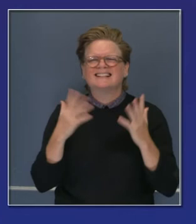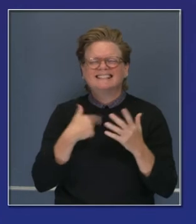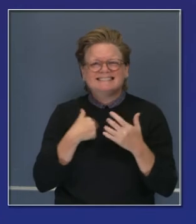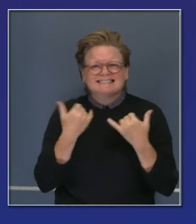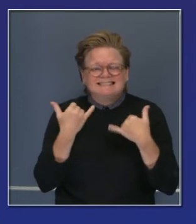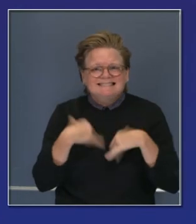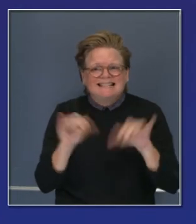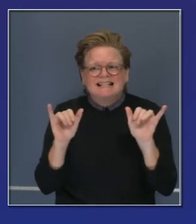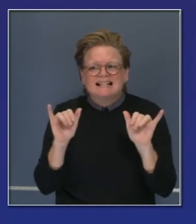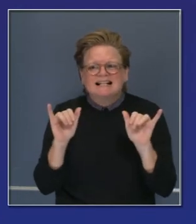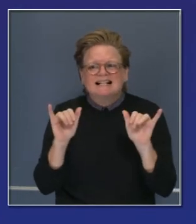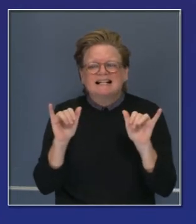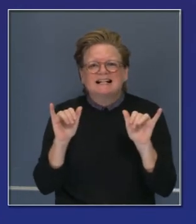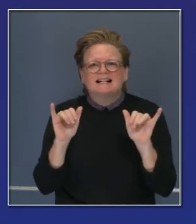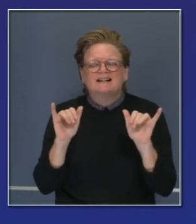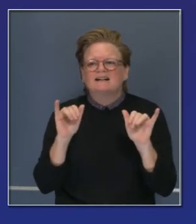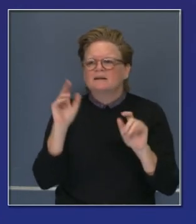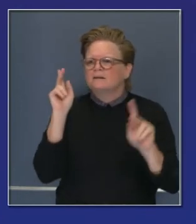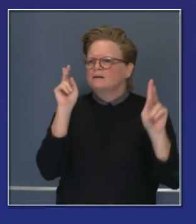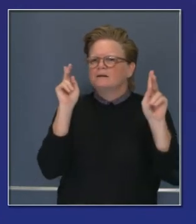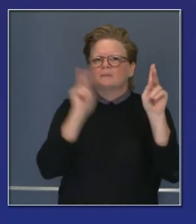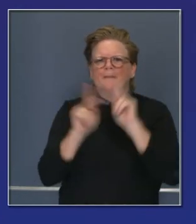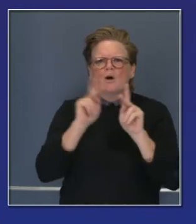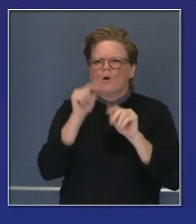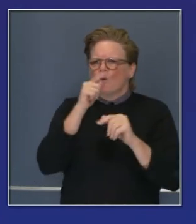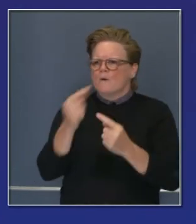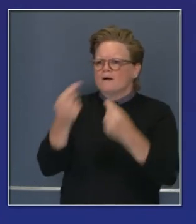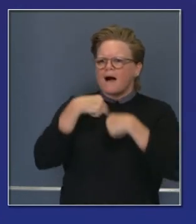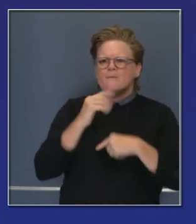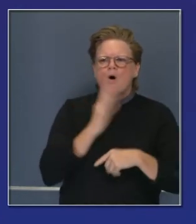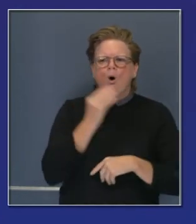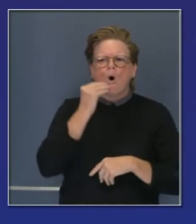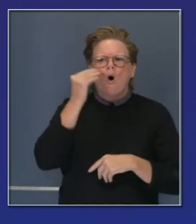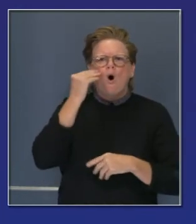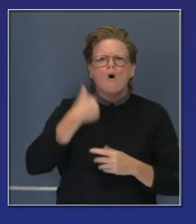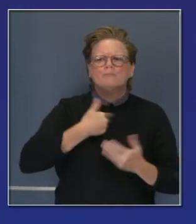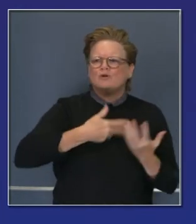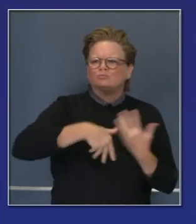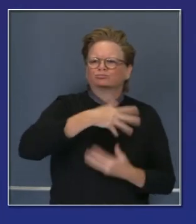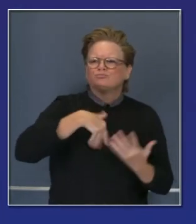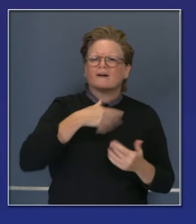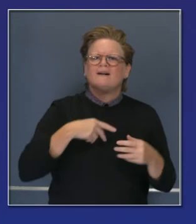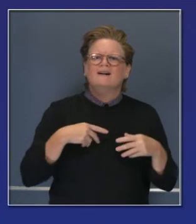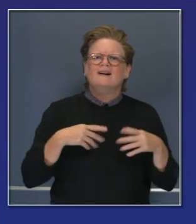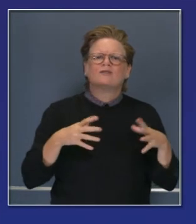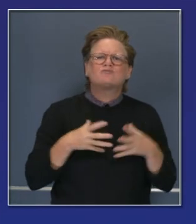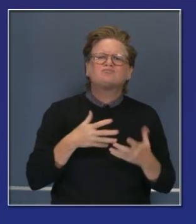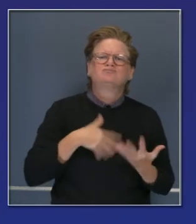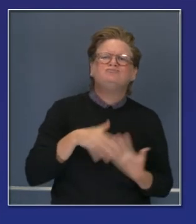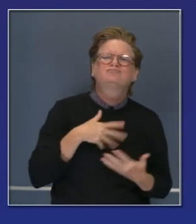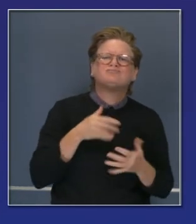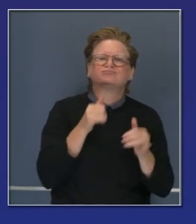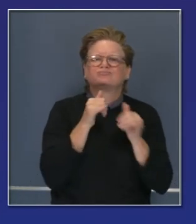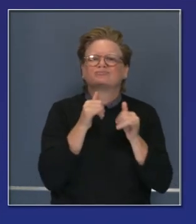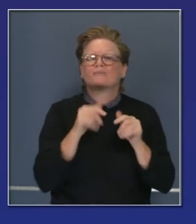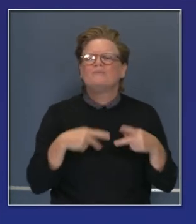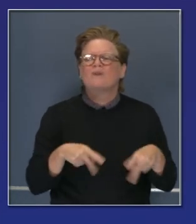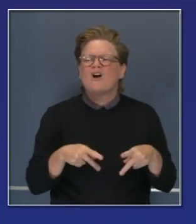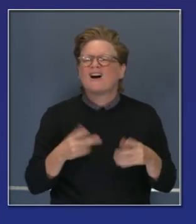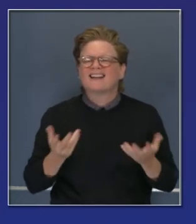muchos meses, primos que están pasando por su ciudad y quieren visitarlos. En esos 2 anuncios que les